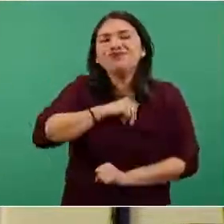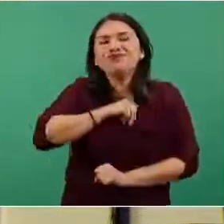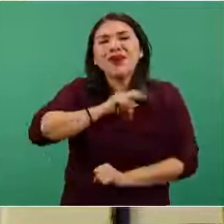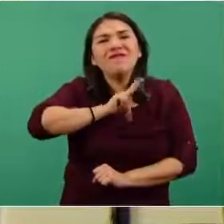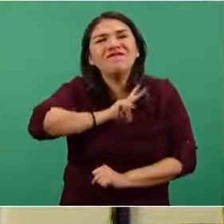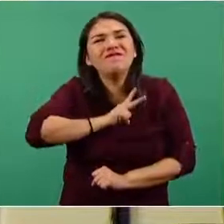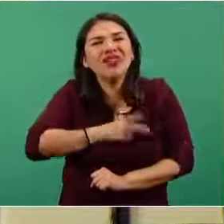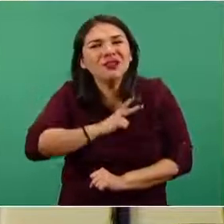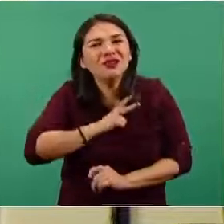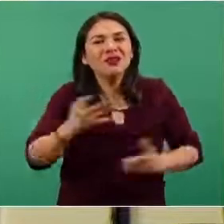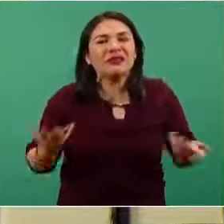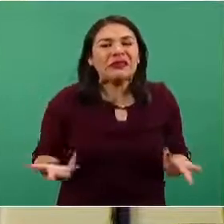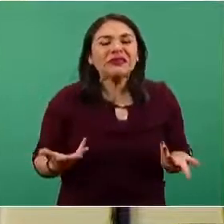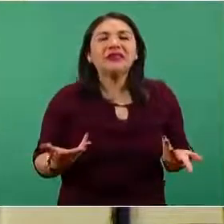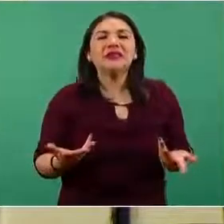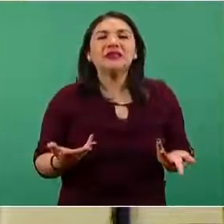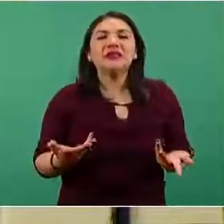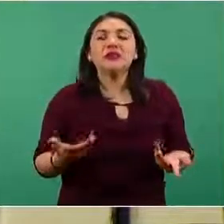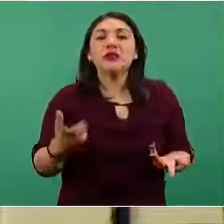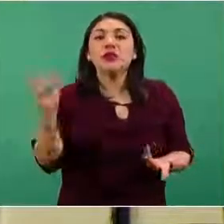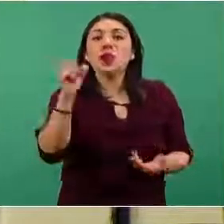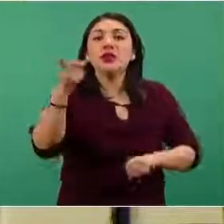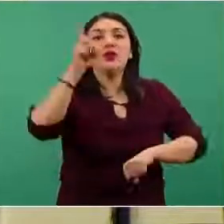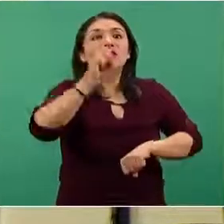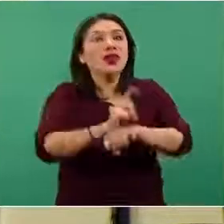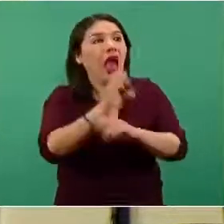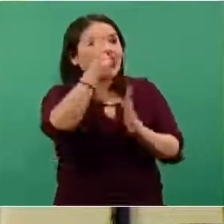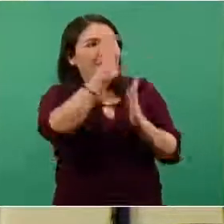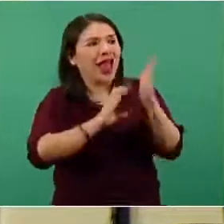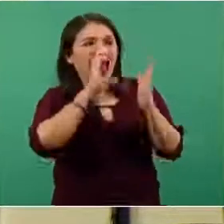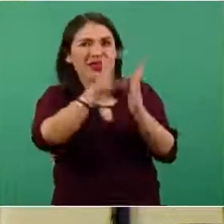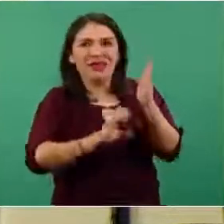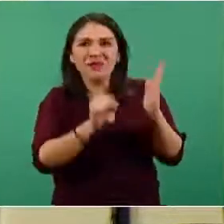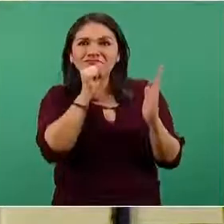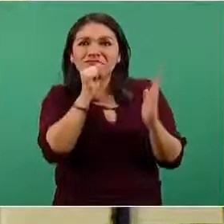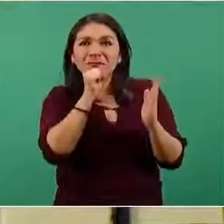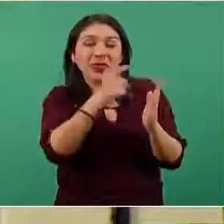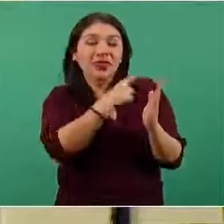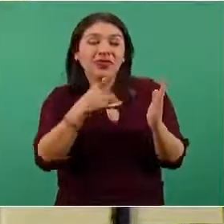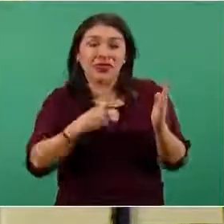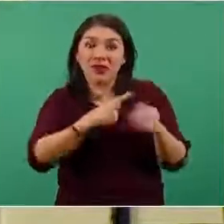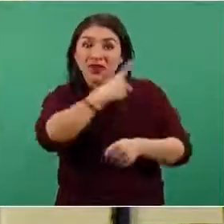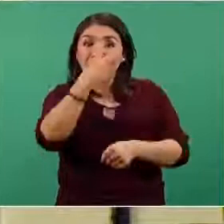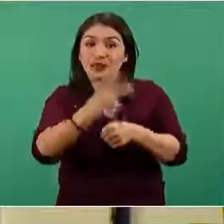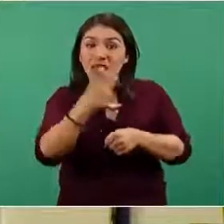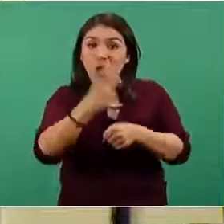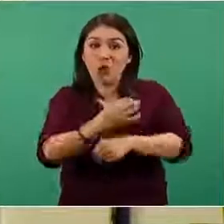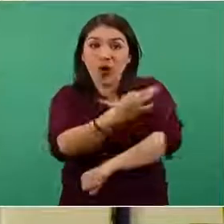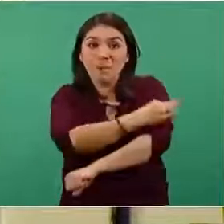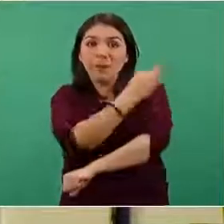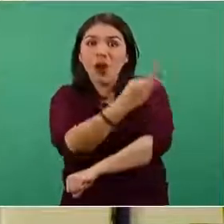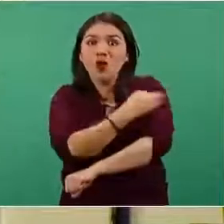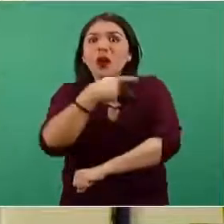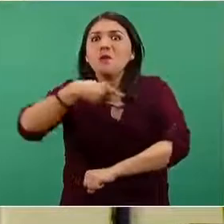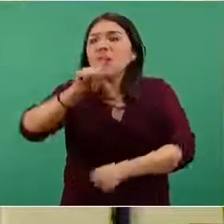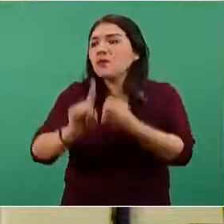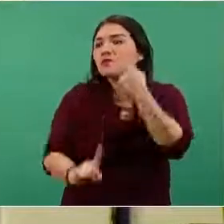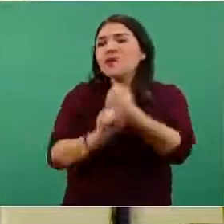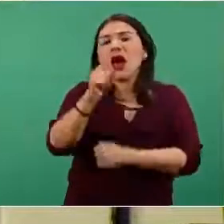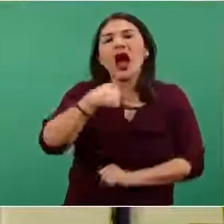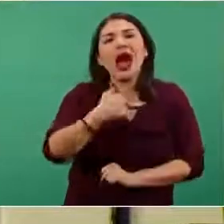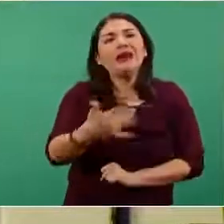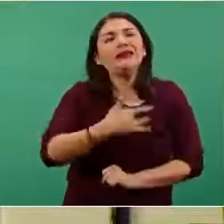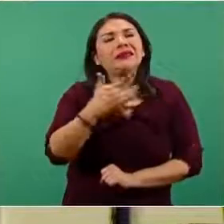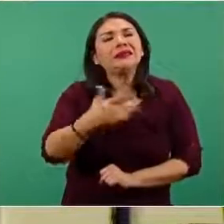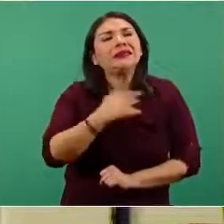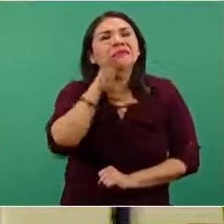al momento en el que le toque el calendario, su segunda dosis estuviera contagiada, tuviera síntomas